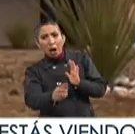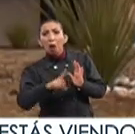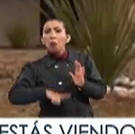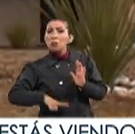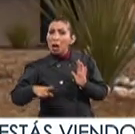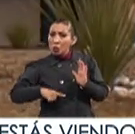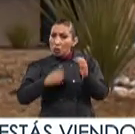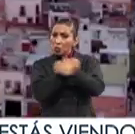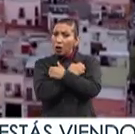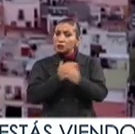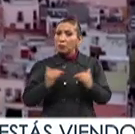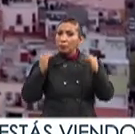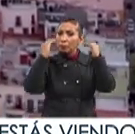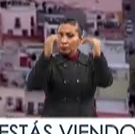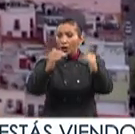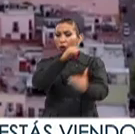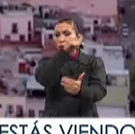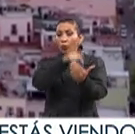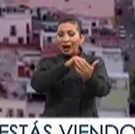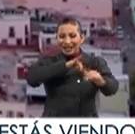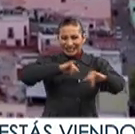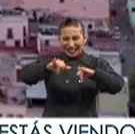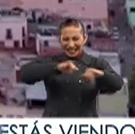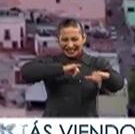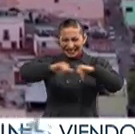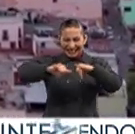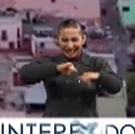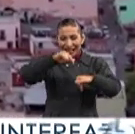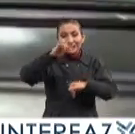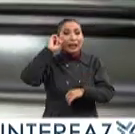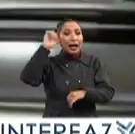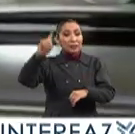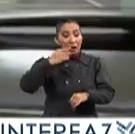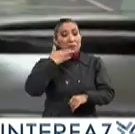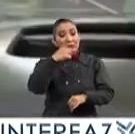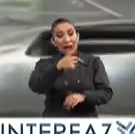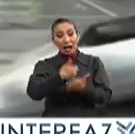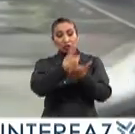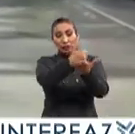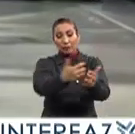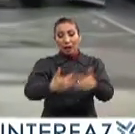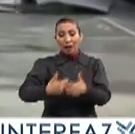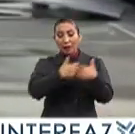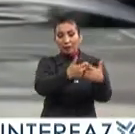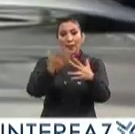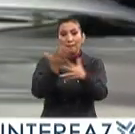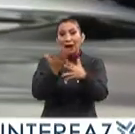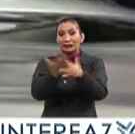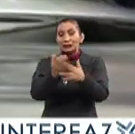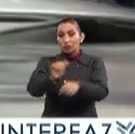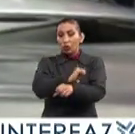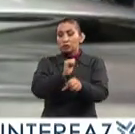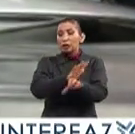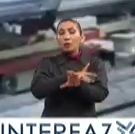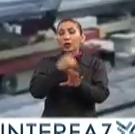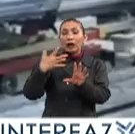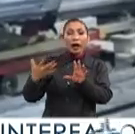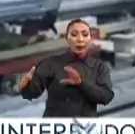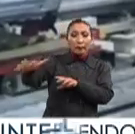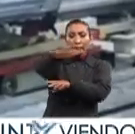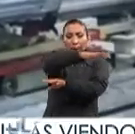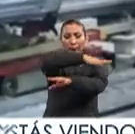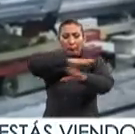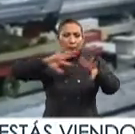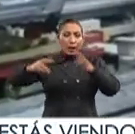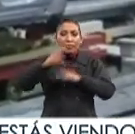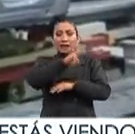pública de educación superior. La ubicación geográfica de Zacatecas es una gran ventaja para la industria de las autopartes, ya que a su alrededor, en un